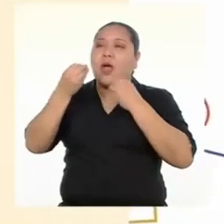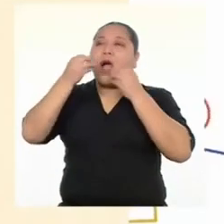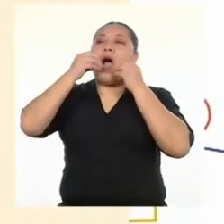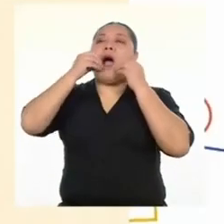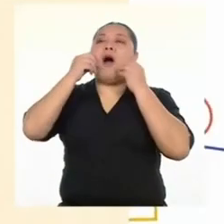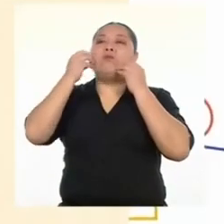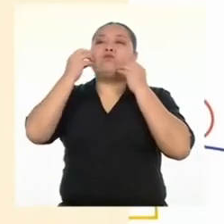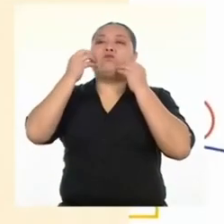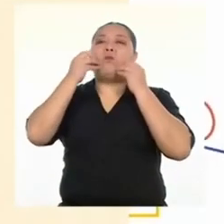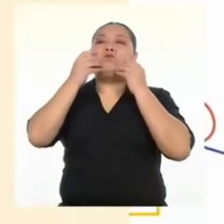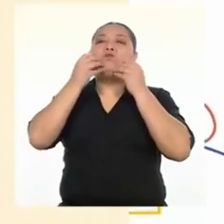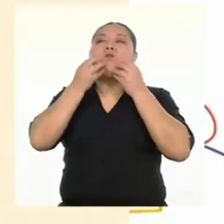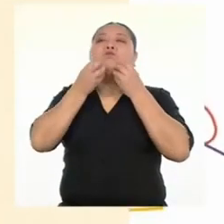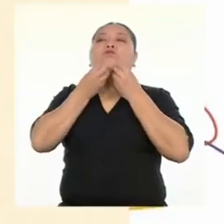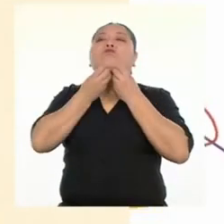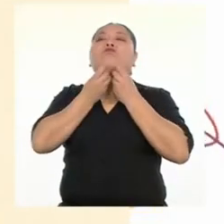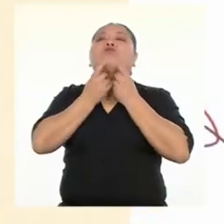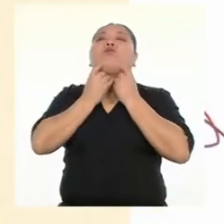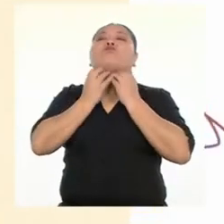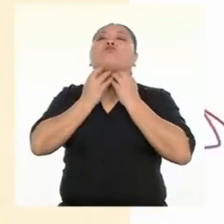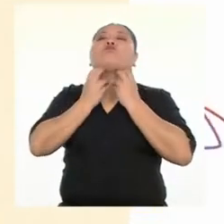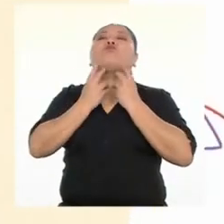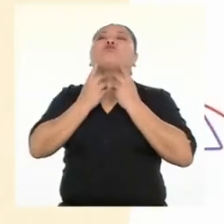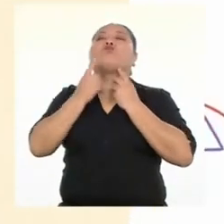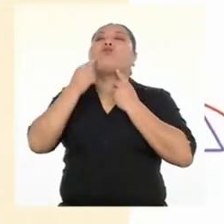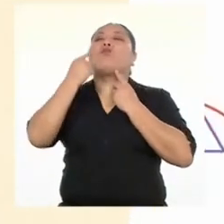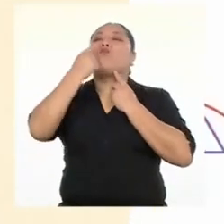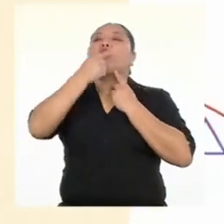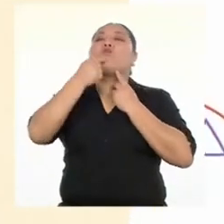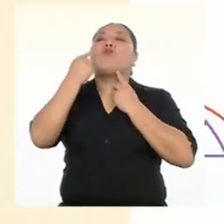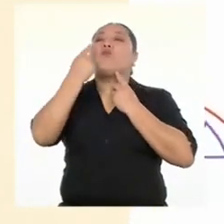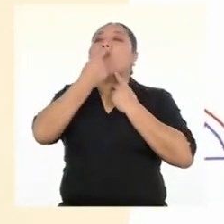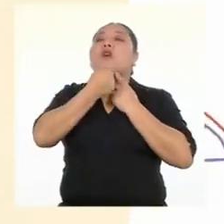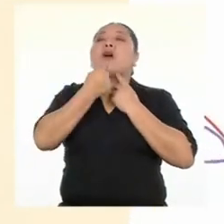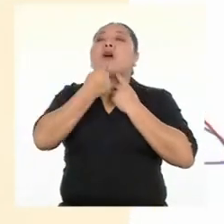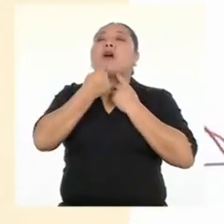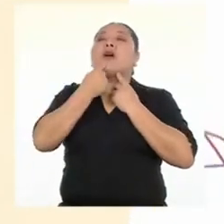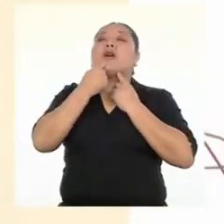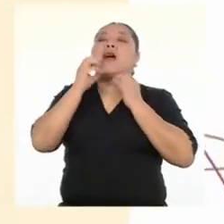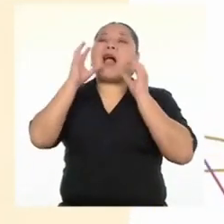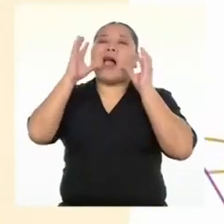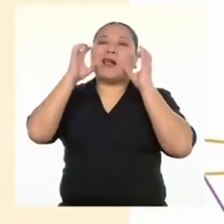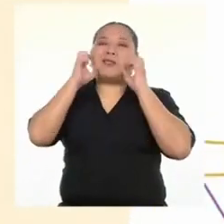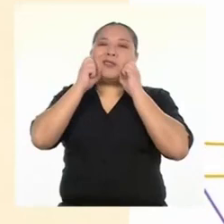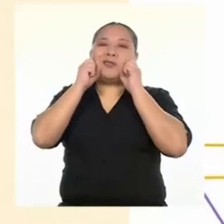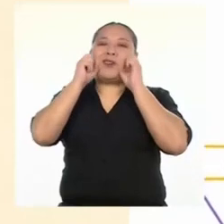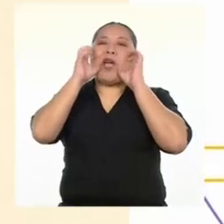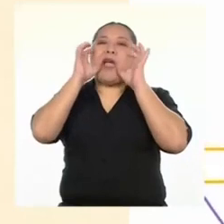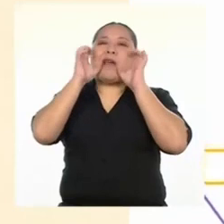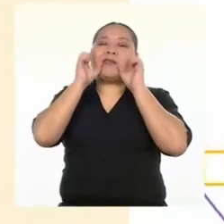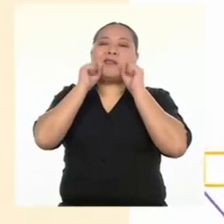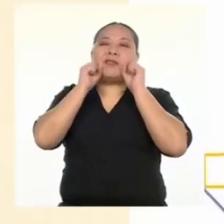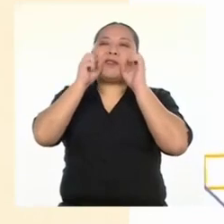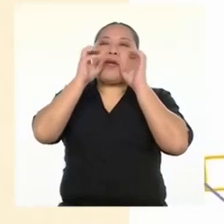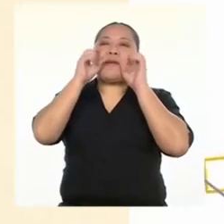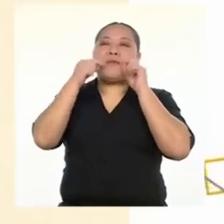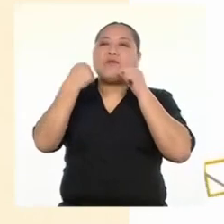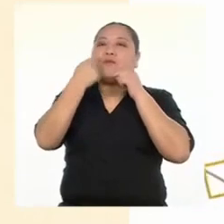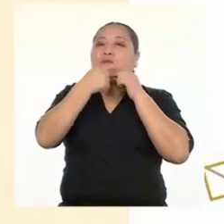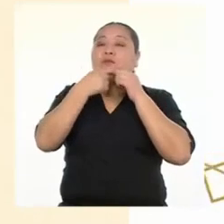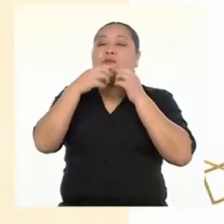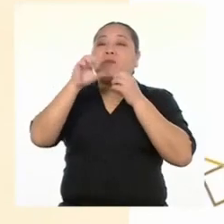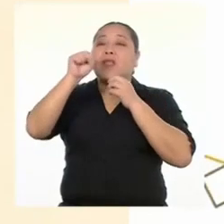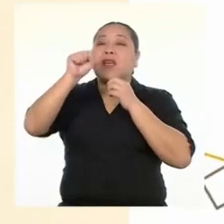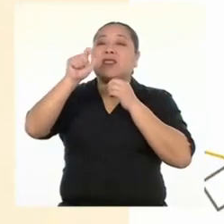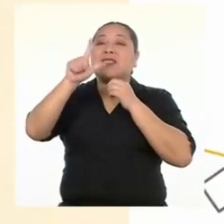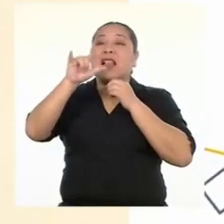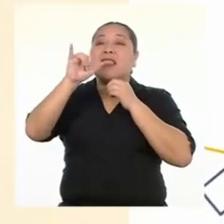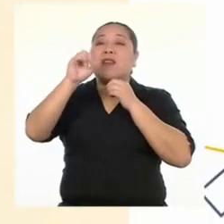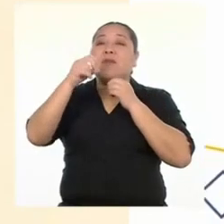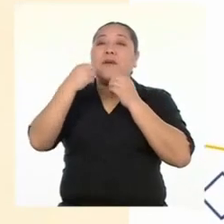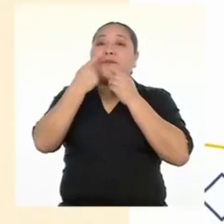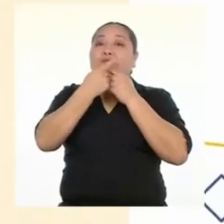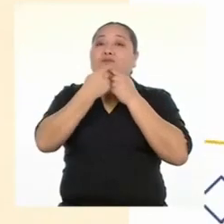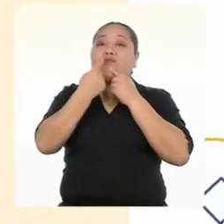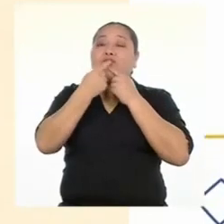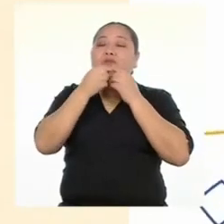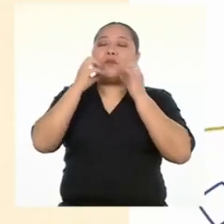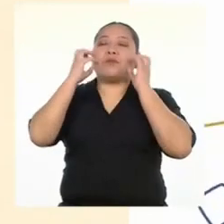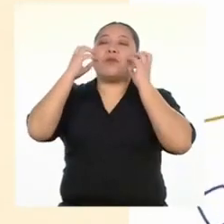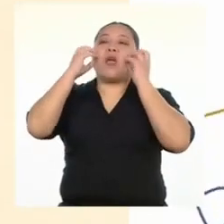el aparato digestivo. Se realiza en la boca y comprende los procesos de masticación, insalivación y deglución del